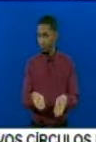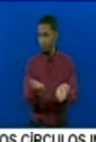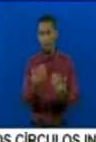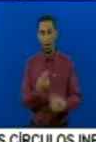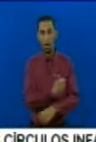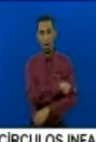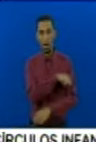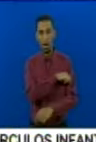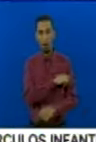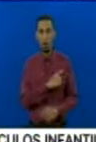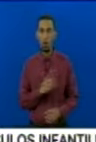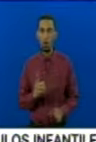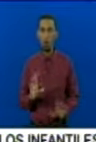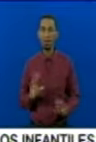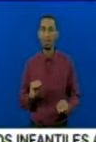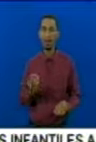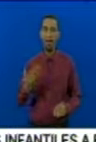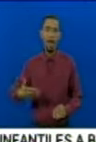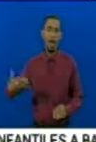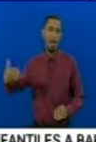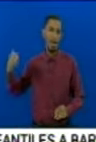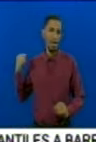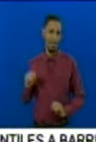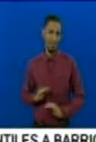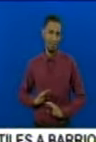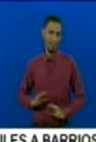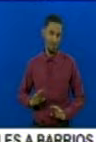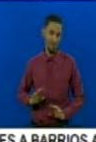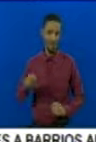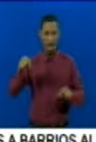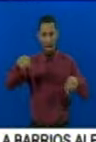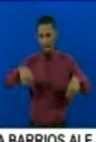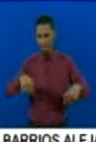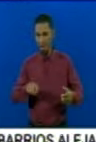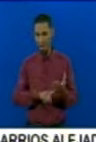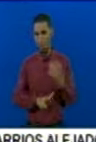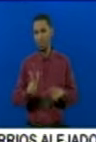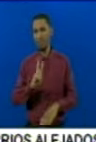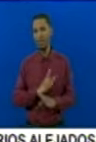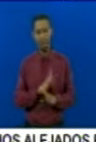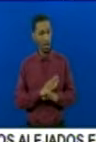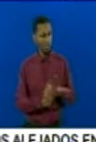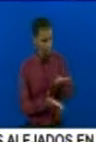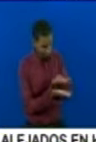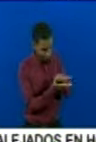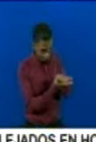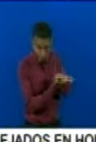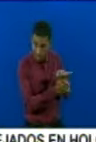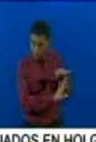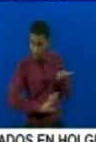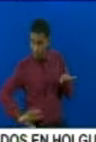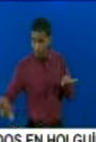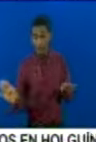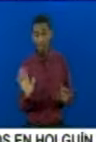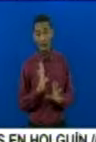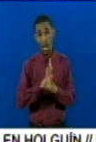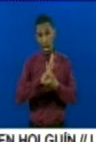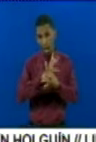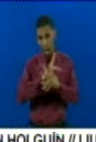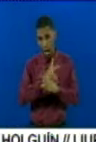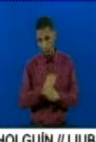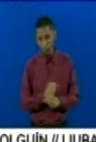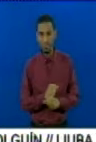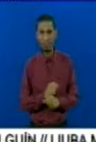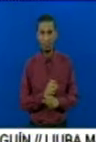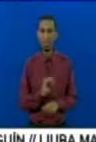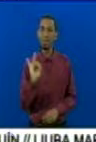que se expresó en el programa de la presidencia. Está en la provincia de Santiago de Cuba todo el arroz que garantiza las 7 libras